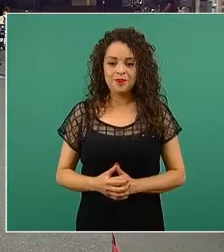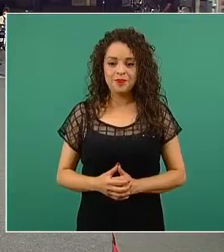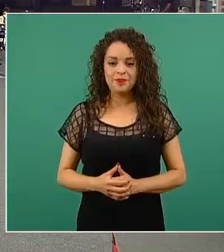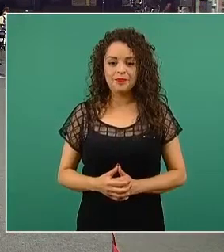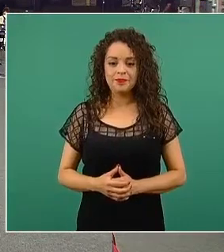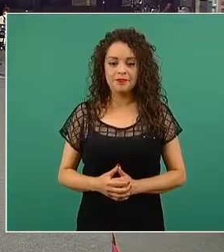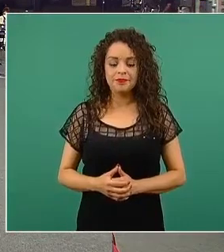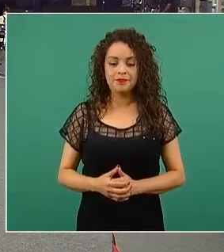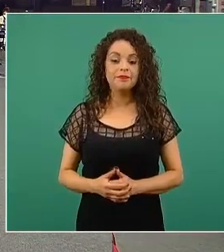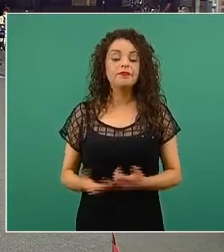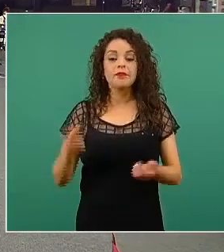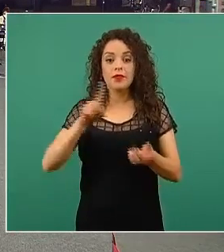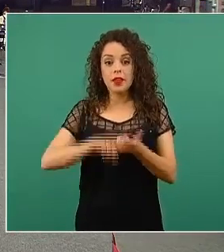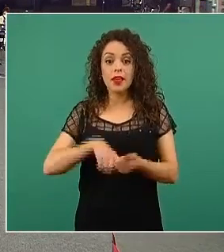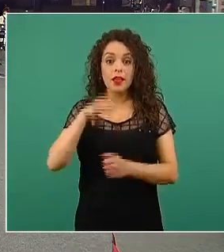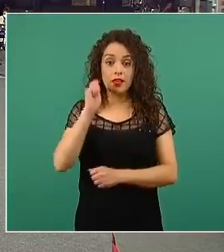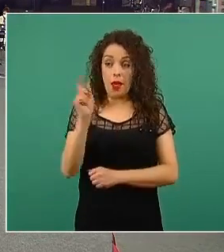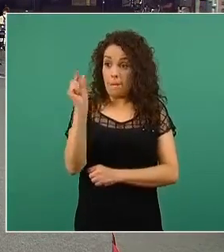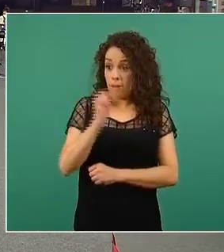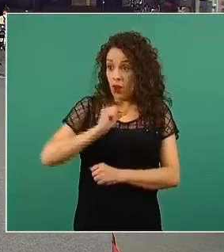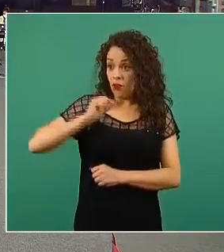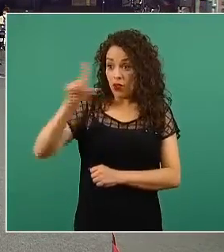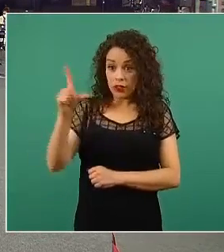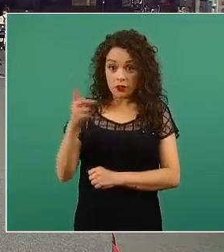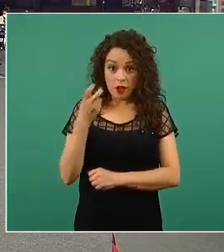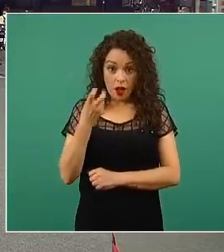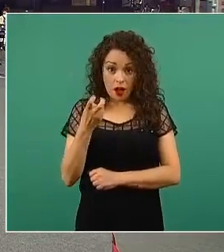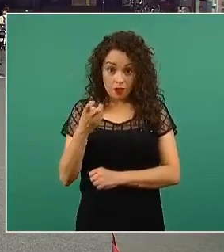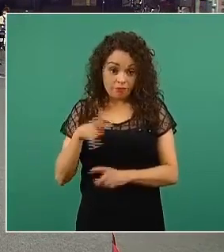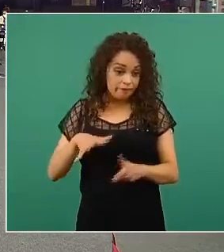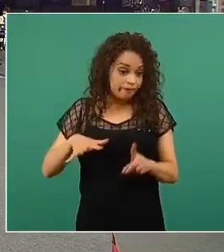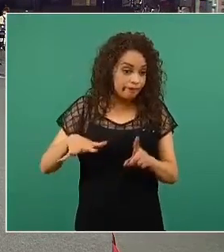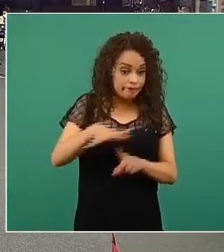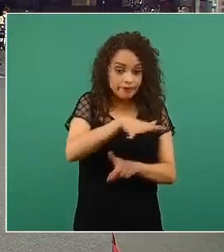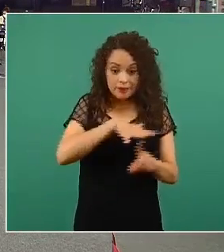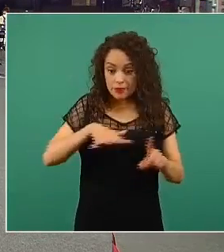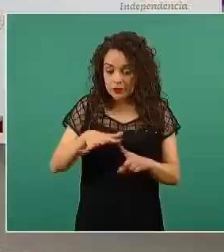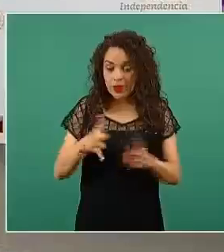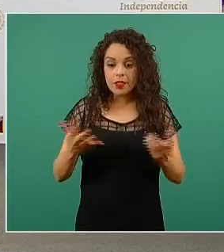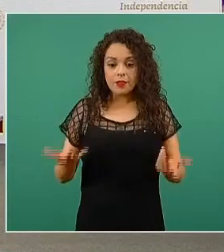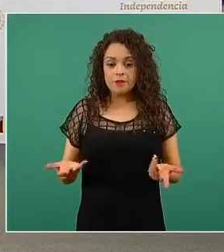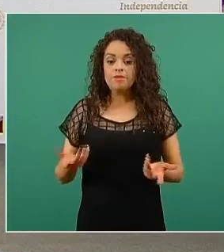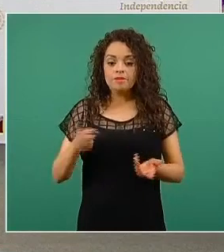Definitivamente en el campo profesional ha sido no solamente todo un